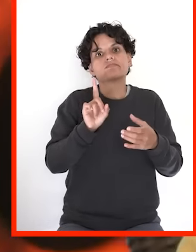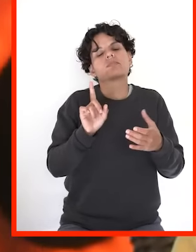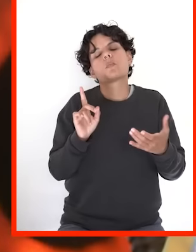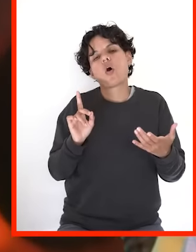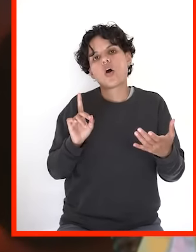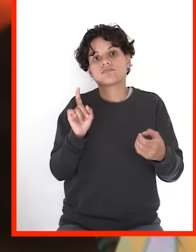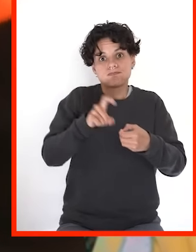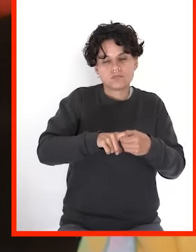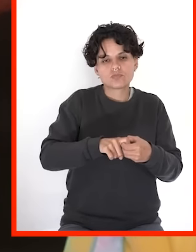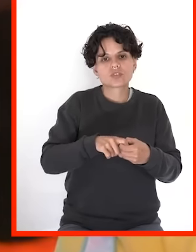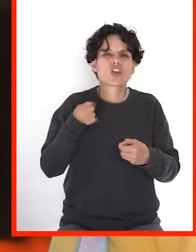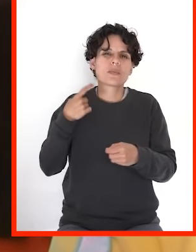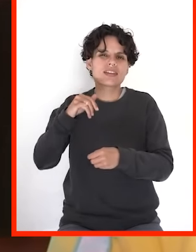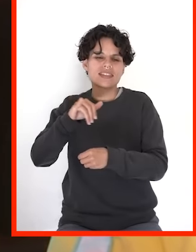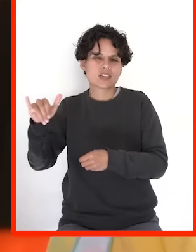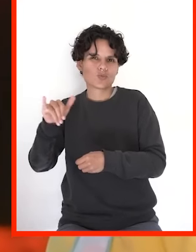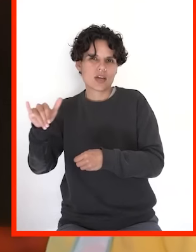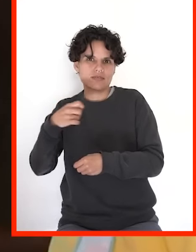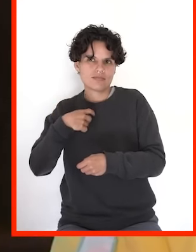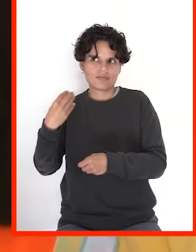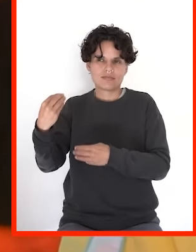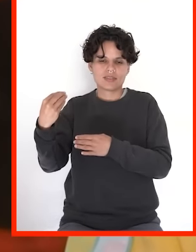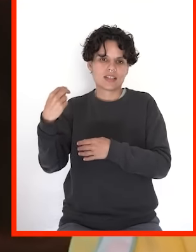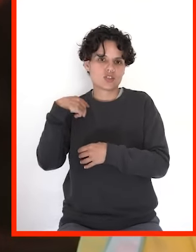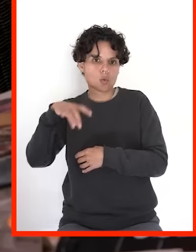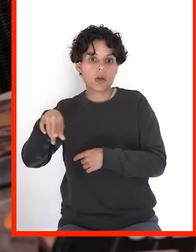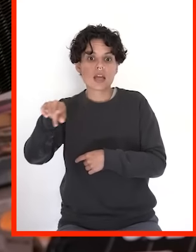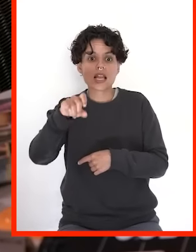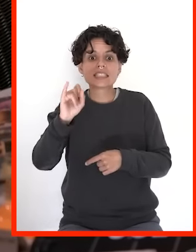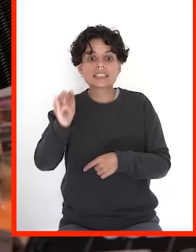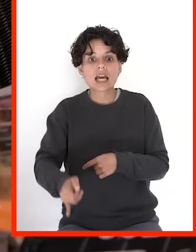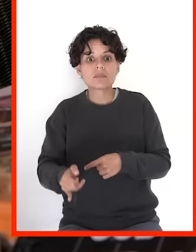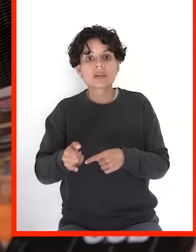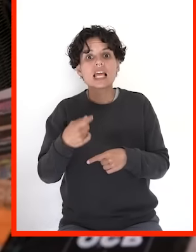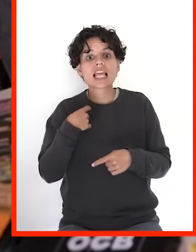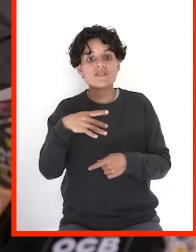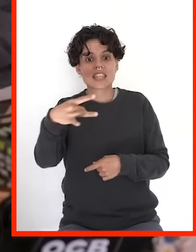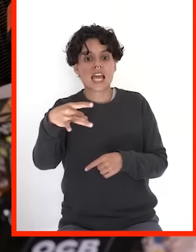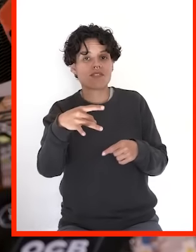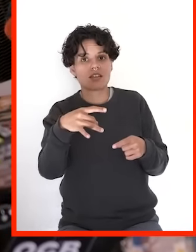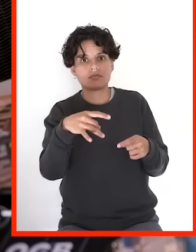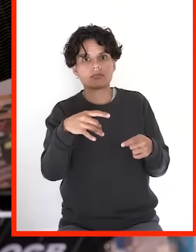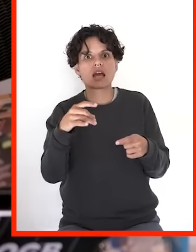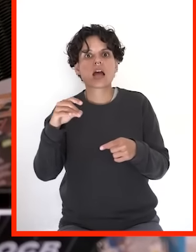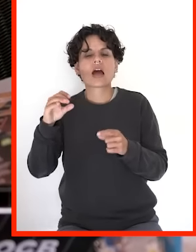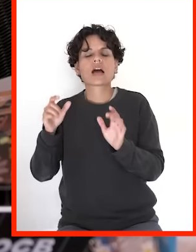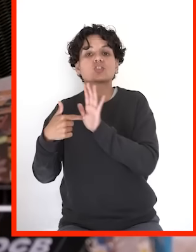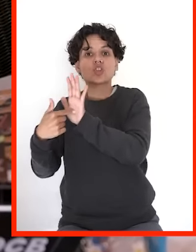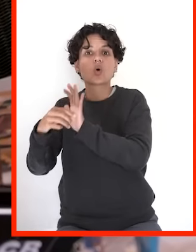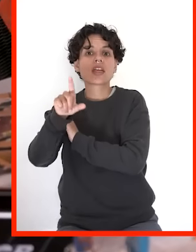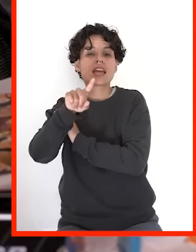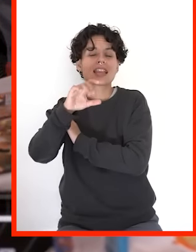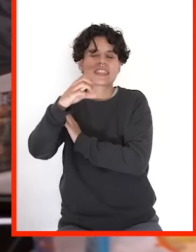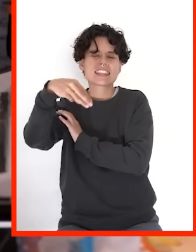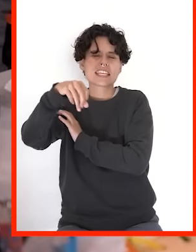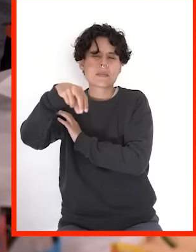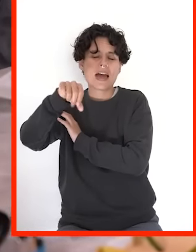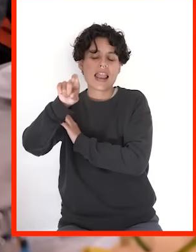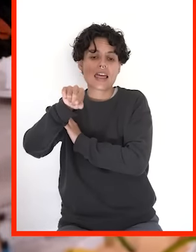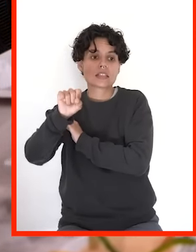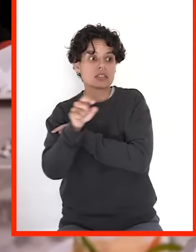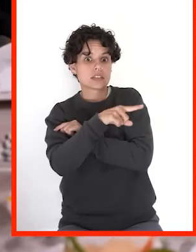cuando yo entré, pero el bro lo invitaba a los shows de chamanes, los invitaba a los chiquillos a que